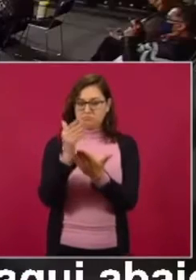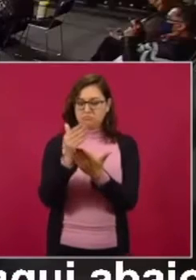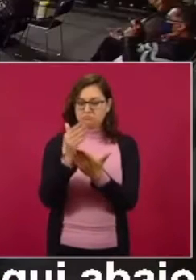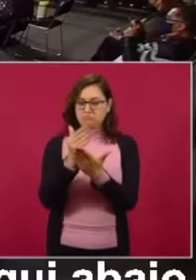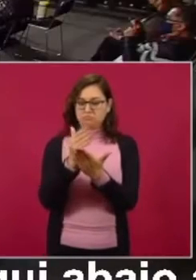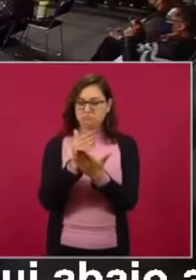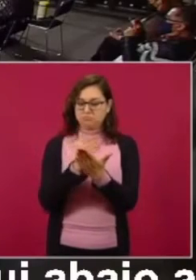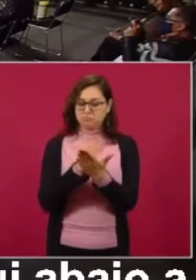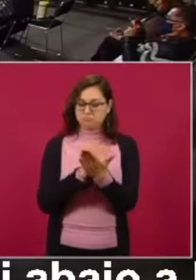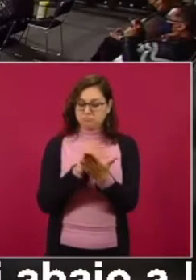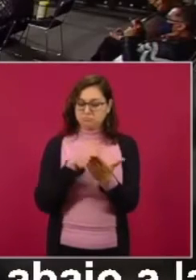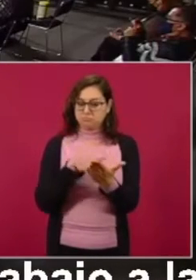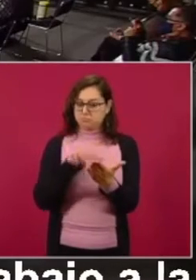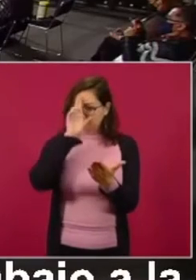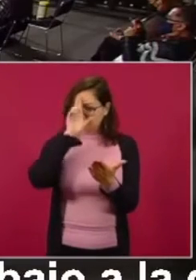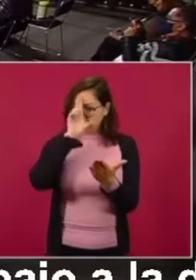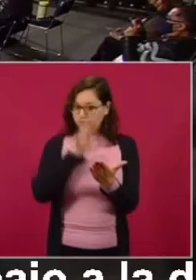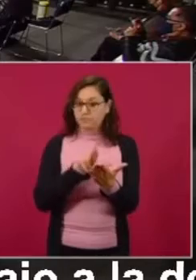para